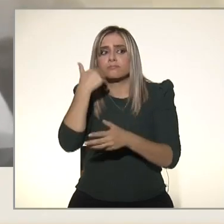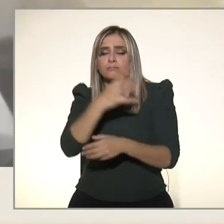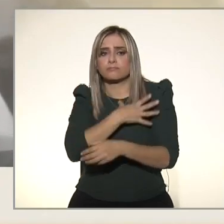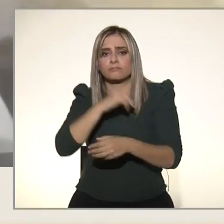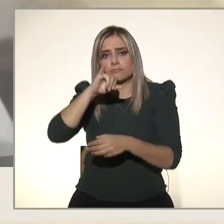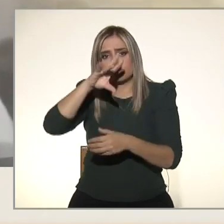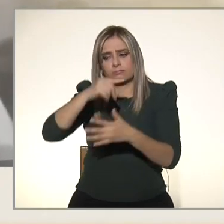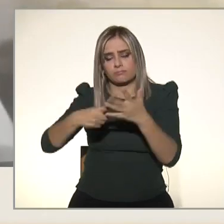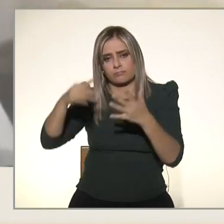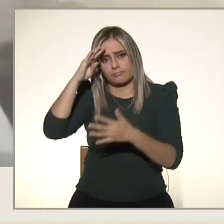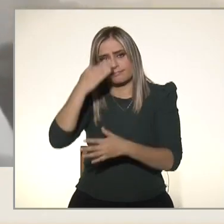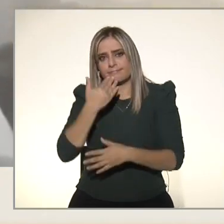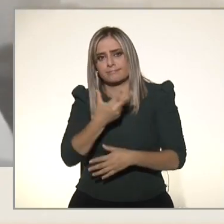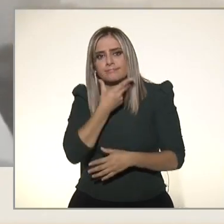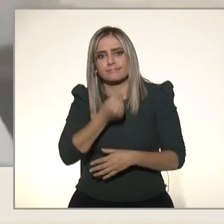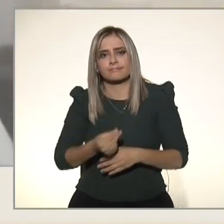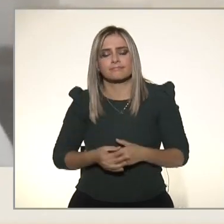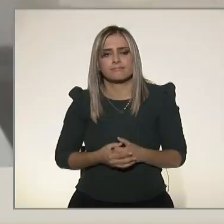hijos.